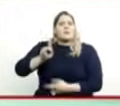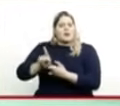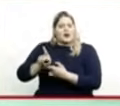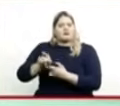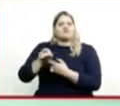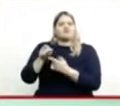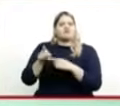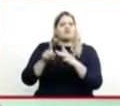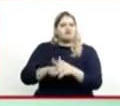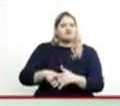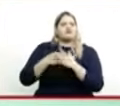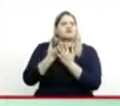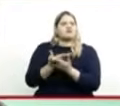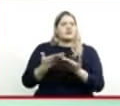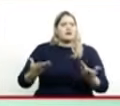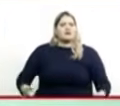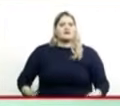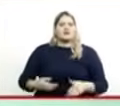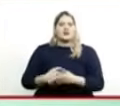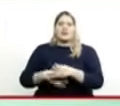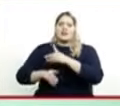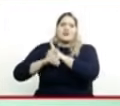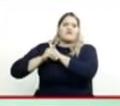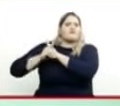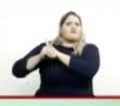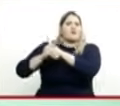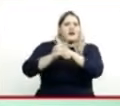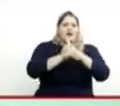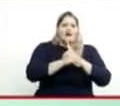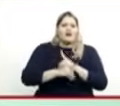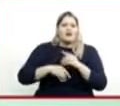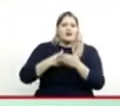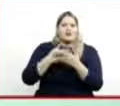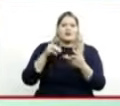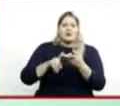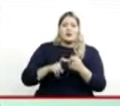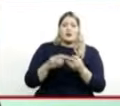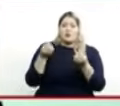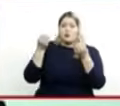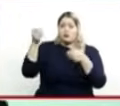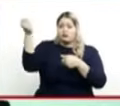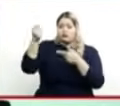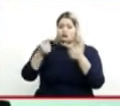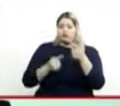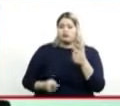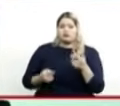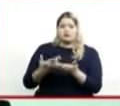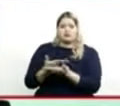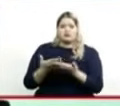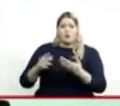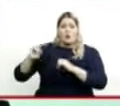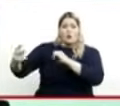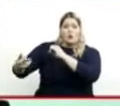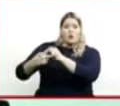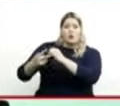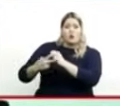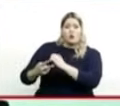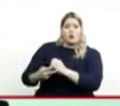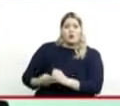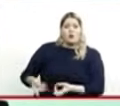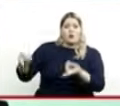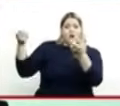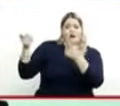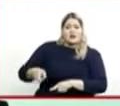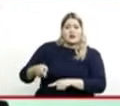sociedad, que ha desengavetado expedientes de corrupción que el Estado maliciosamente